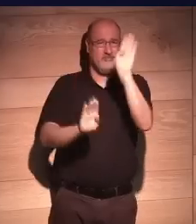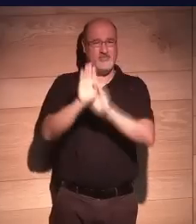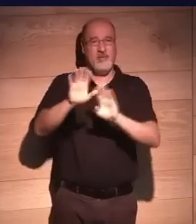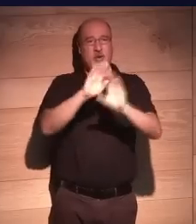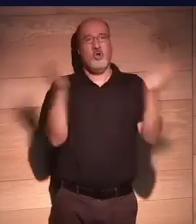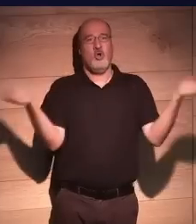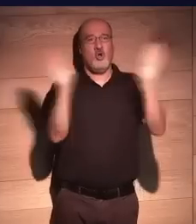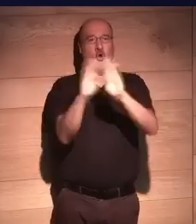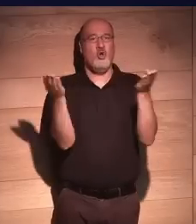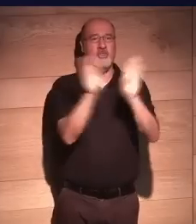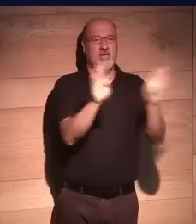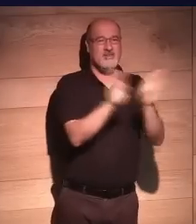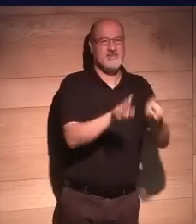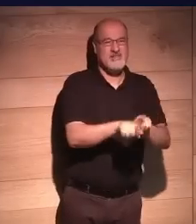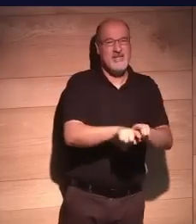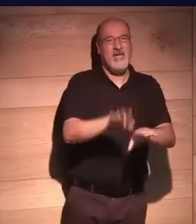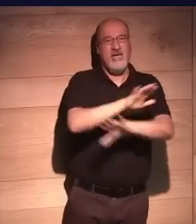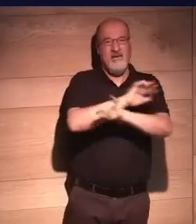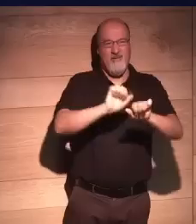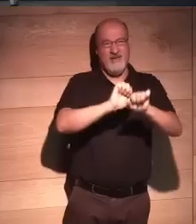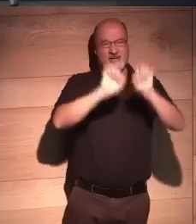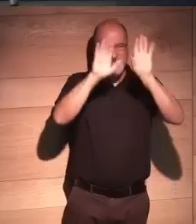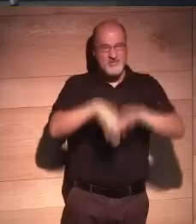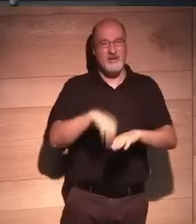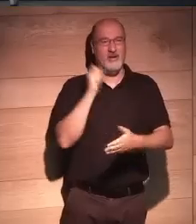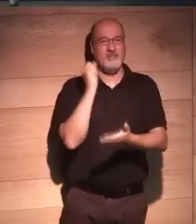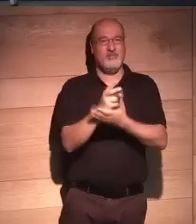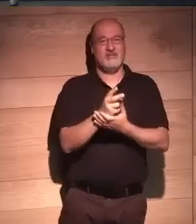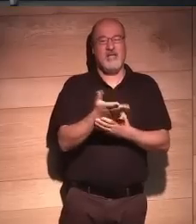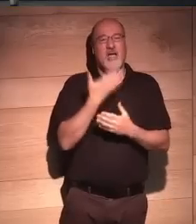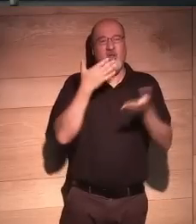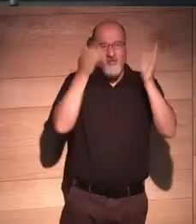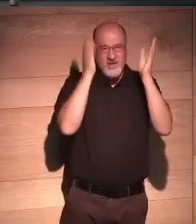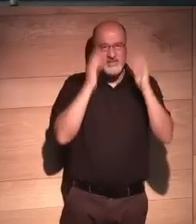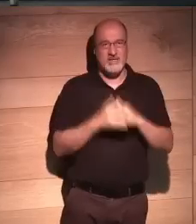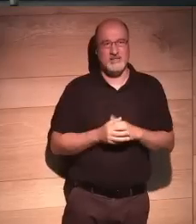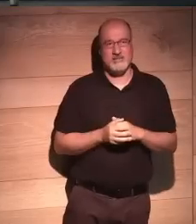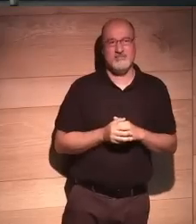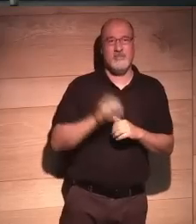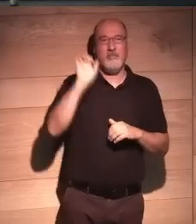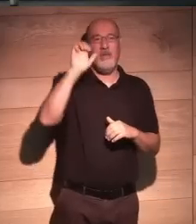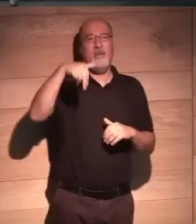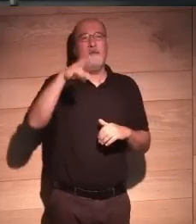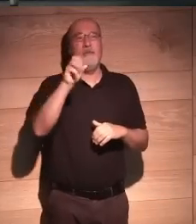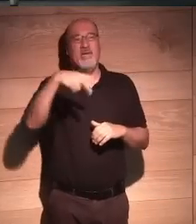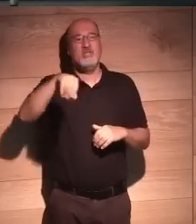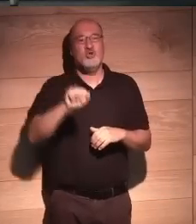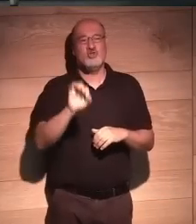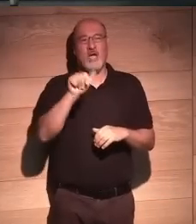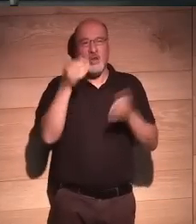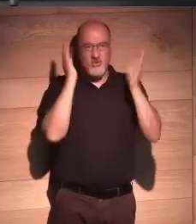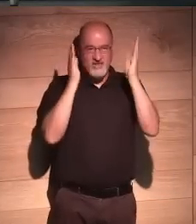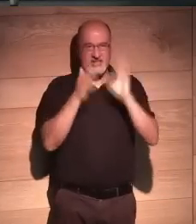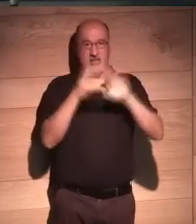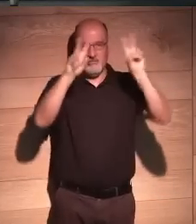él me quedo flipado. Empeños a lo bestia. Y además amo a unos y detesto a otros, y me quedo porque están tan